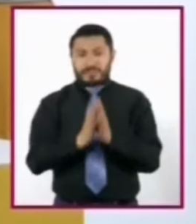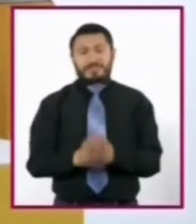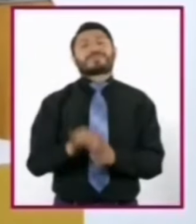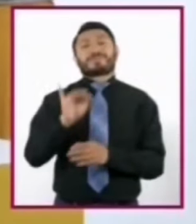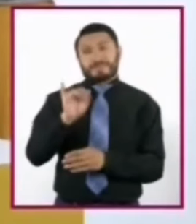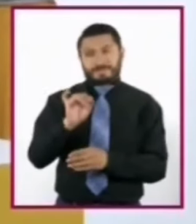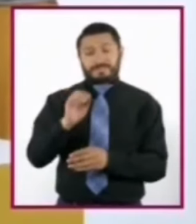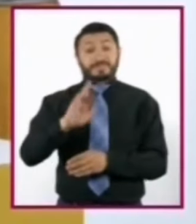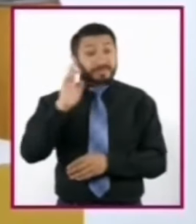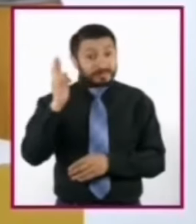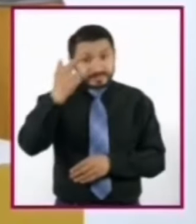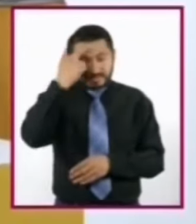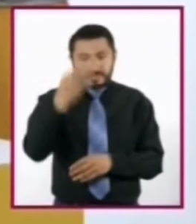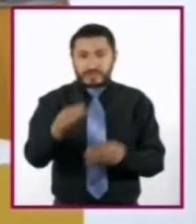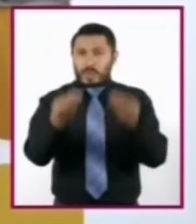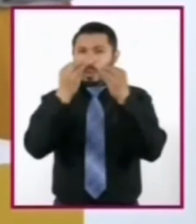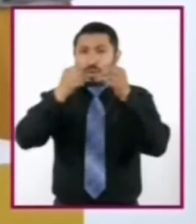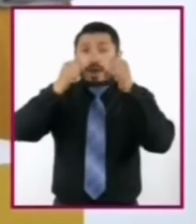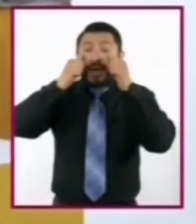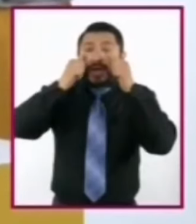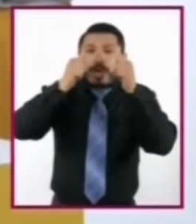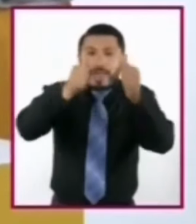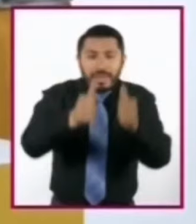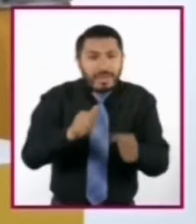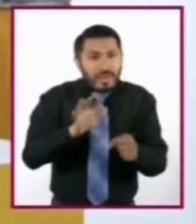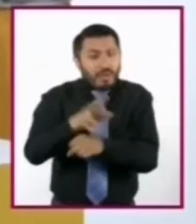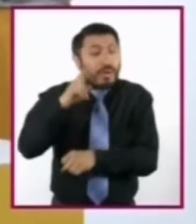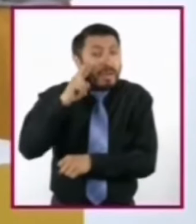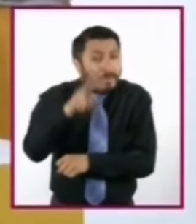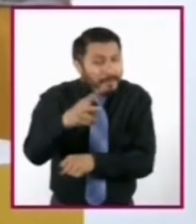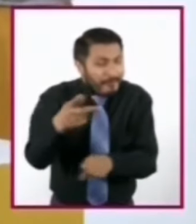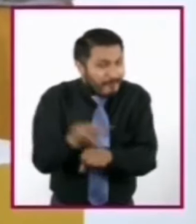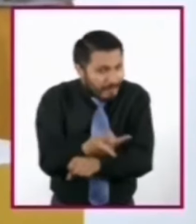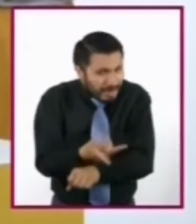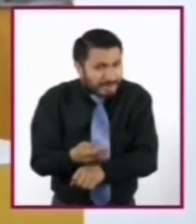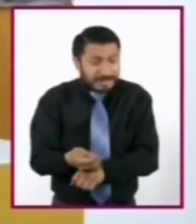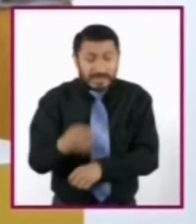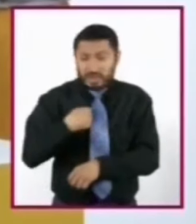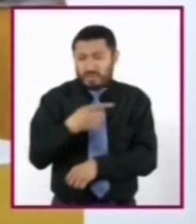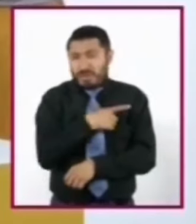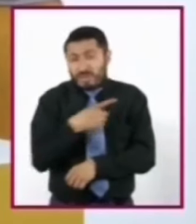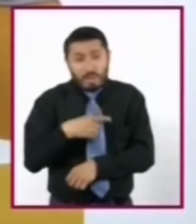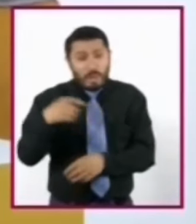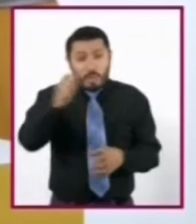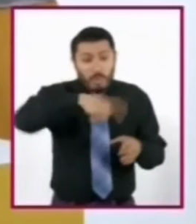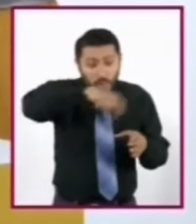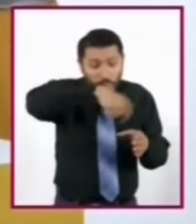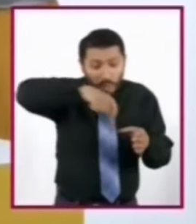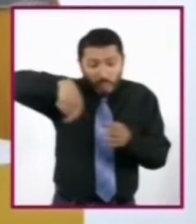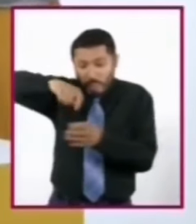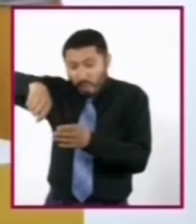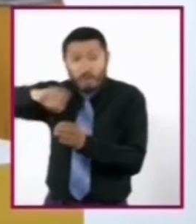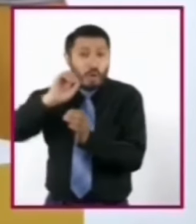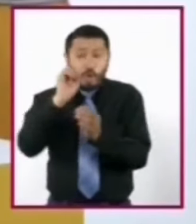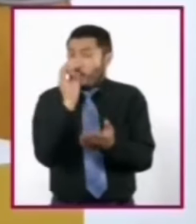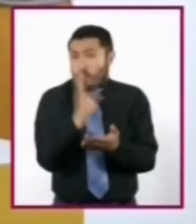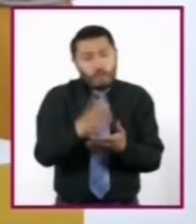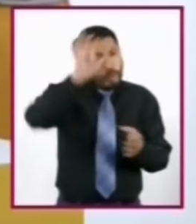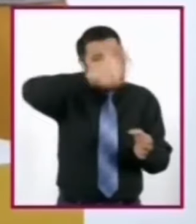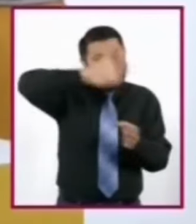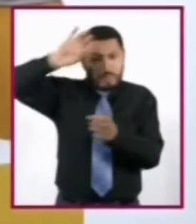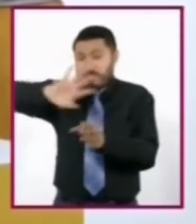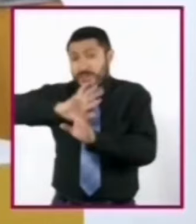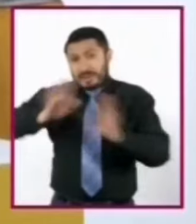maestra. Recuerden estar muy atentos a lo que ocurre. ¿Tengo que agitar los vasos o nada más le agrego el